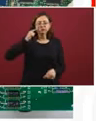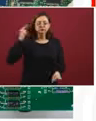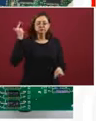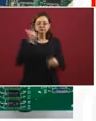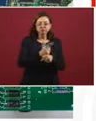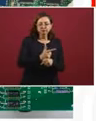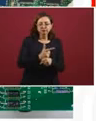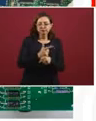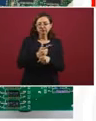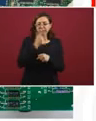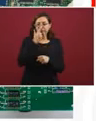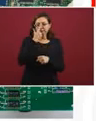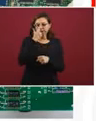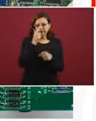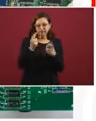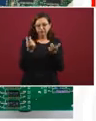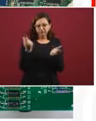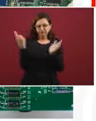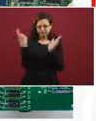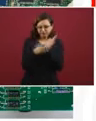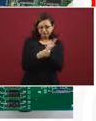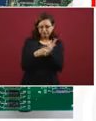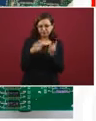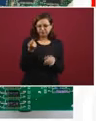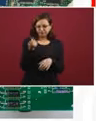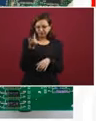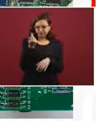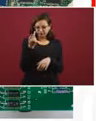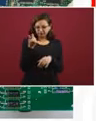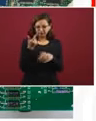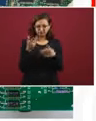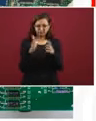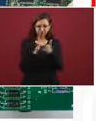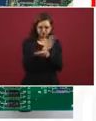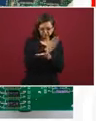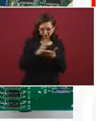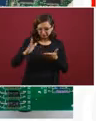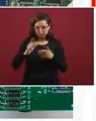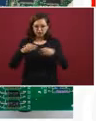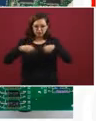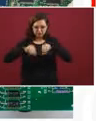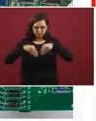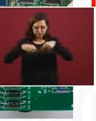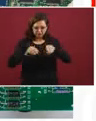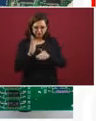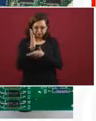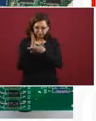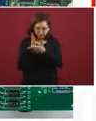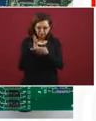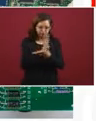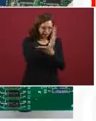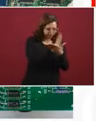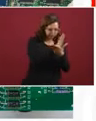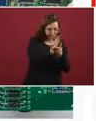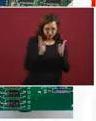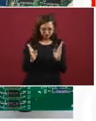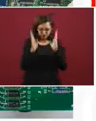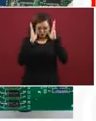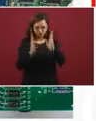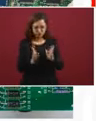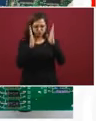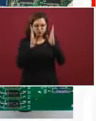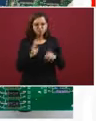se ve hasta unos pedacitos de cartulina para separar esta tablilla que se adicionó. Estimamos